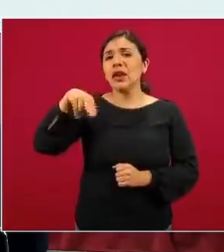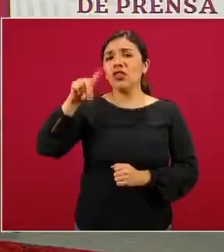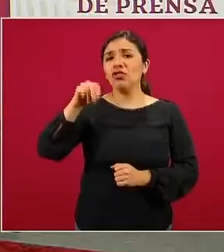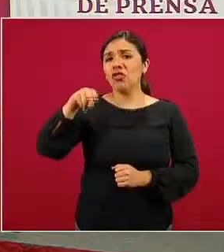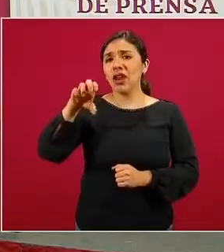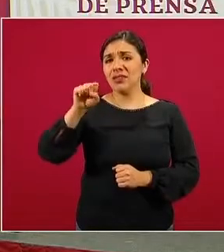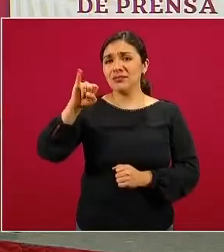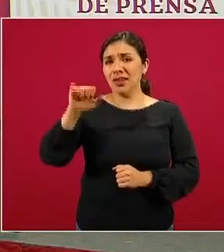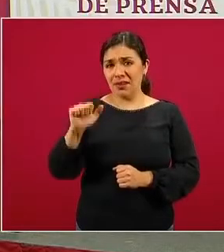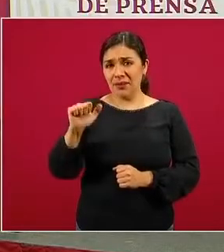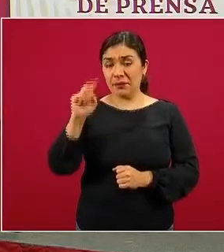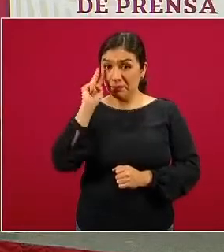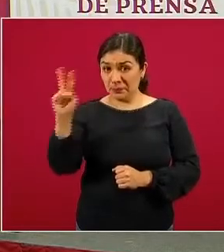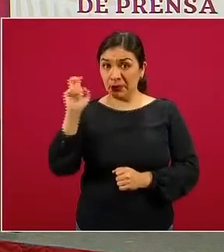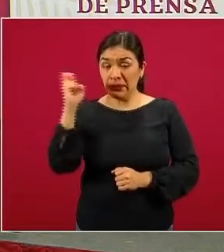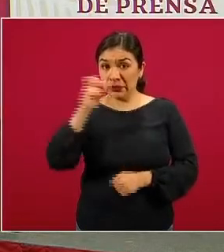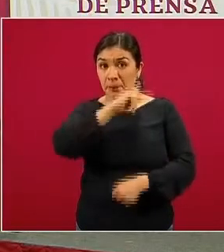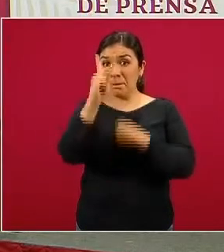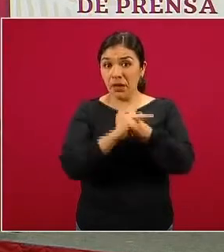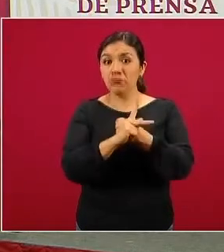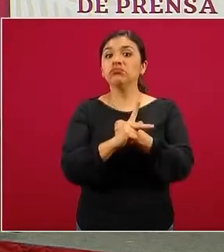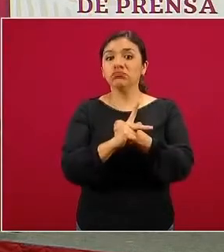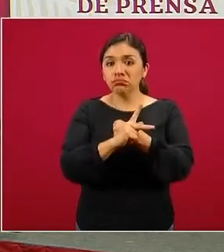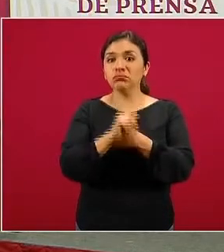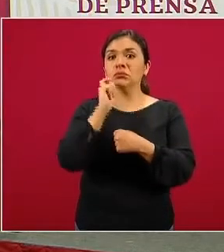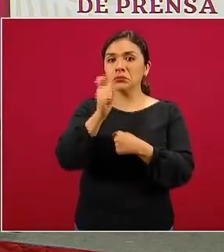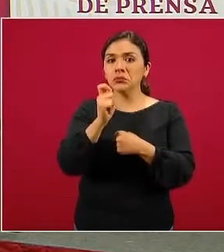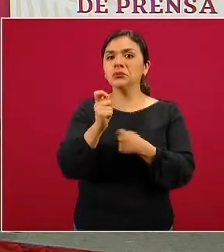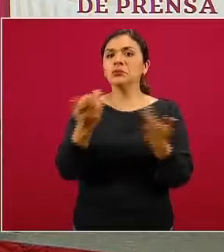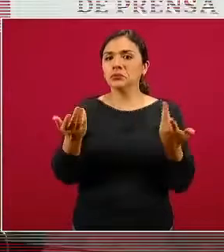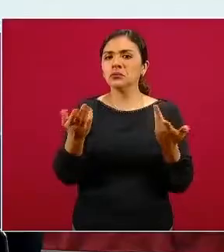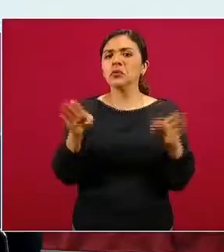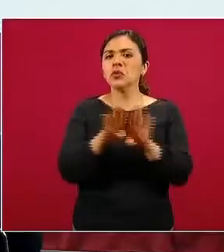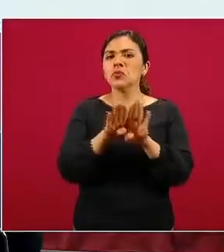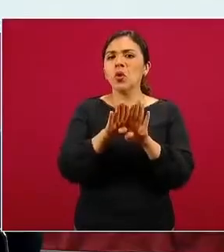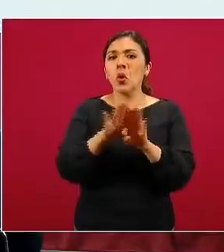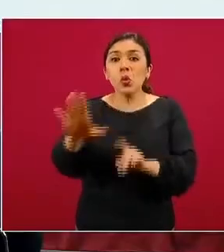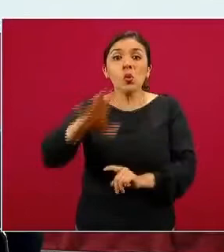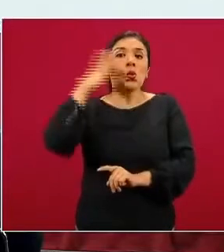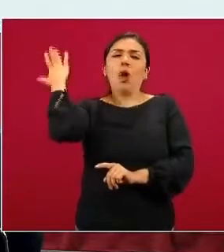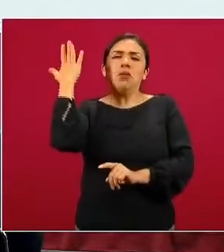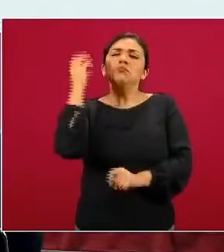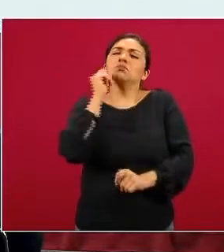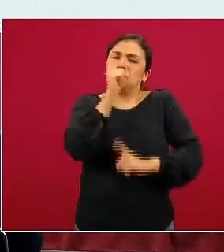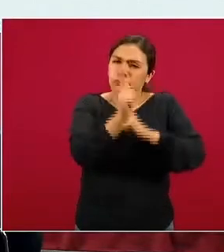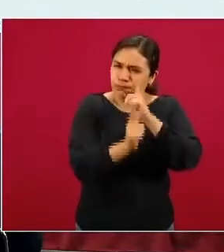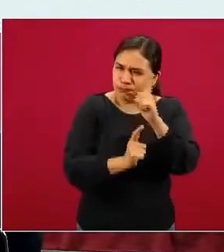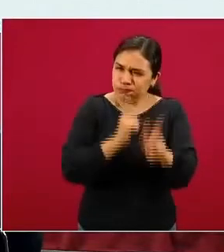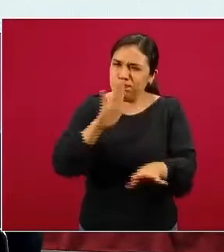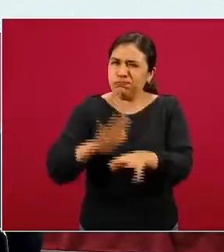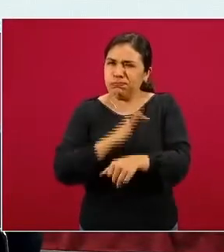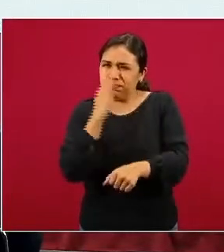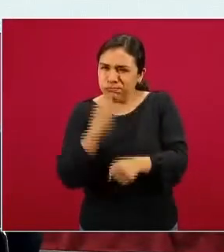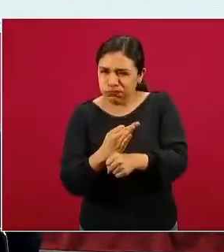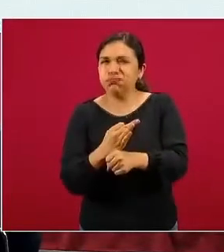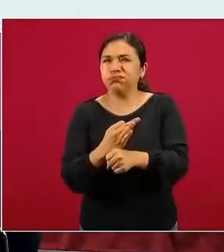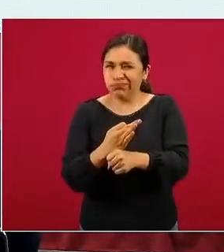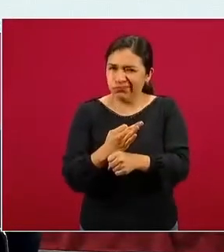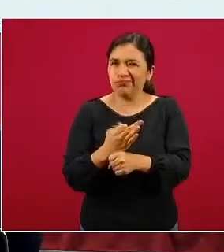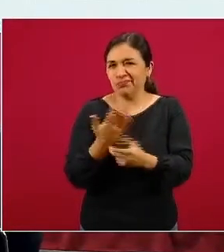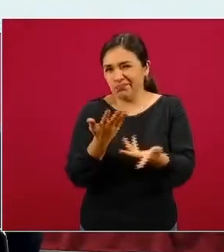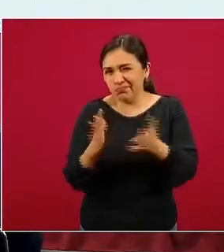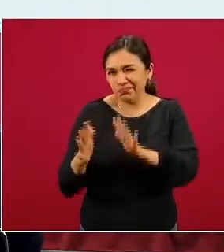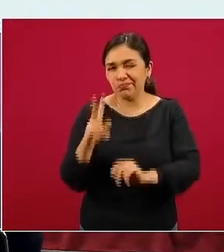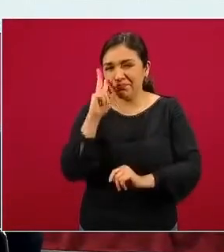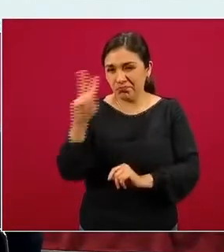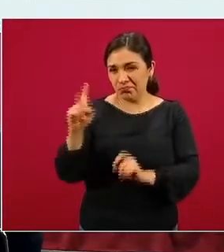Indonesia. Indonesia tiene un incremento, digamos, un poco menos veloz, una menor aceleración